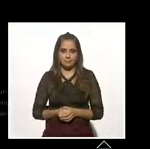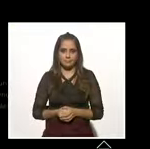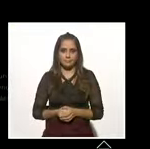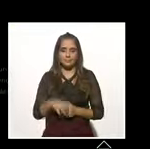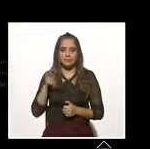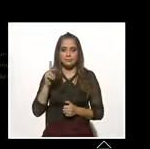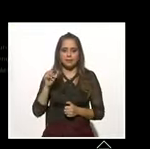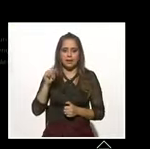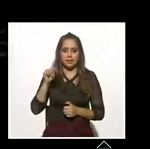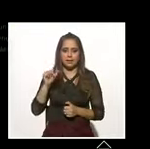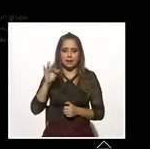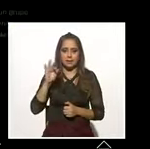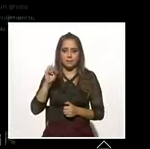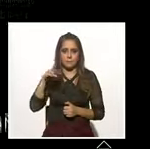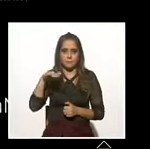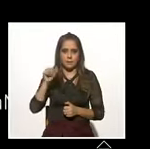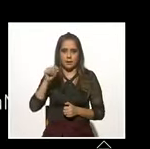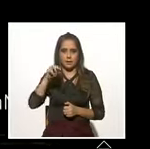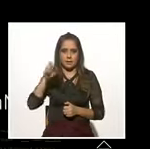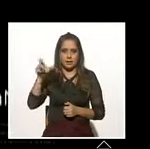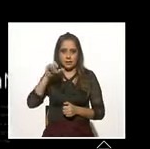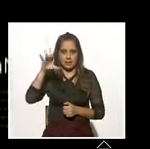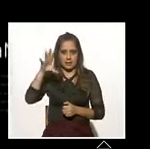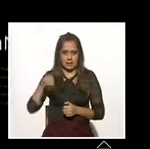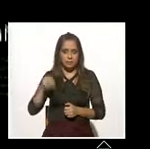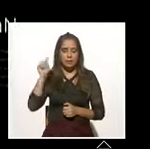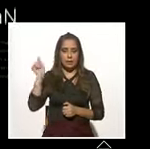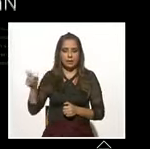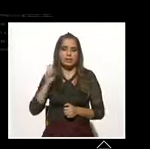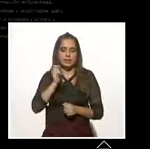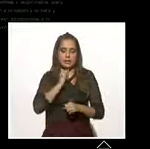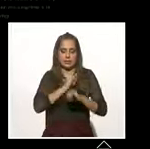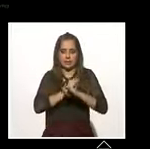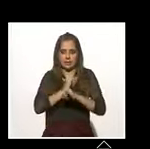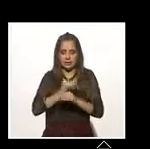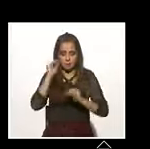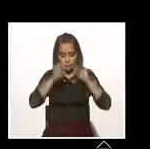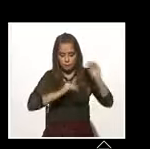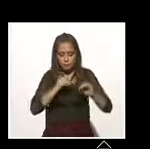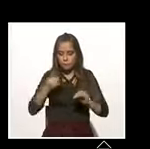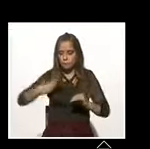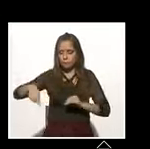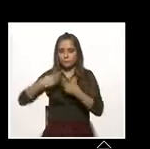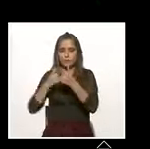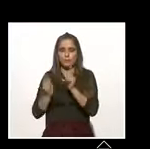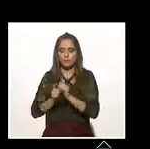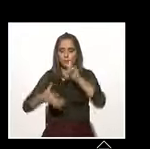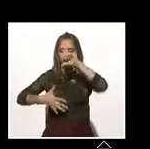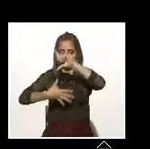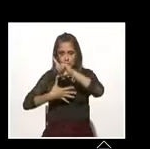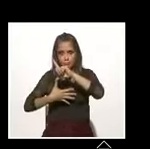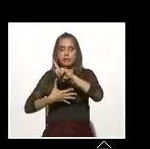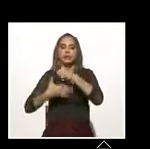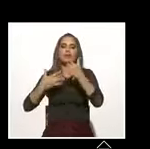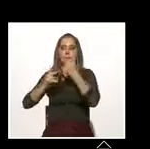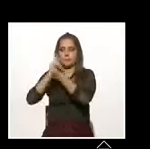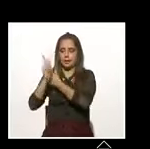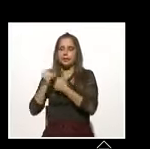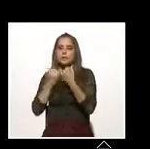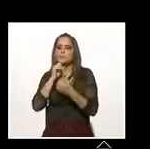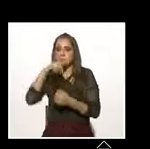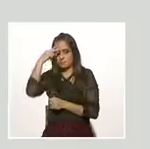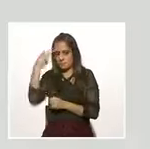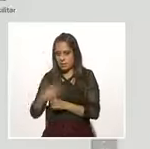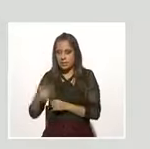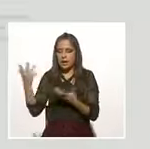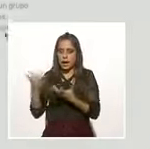Plataforma México es una iniciativa ciudadana digital que conformamos un grupo de latinoamericanos y mexicanos enfocados en tecnología